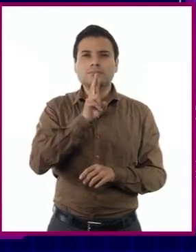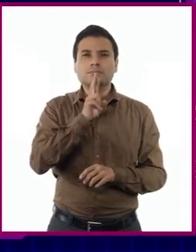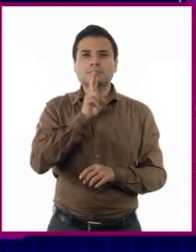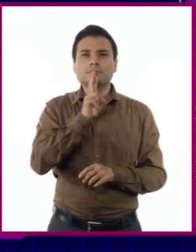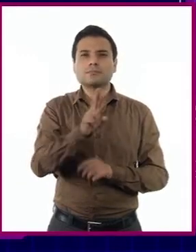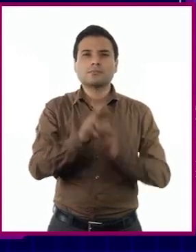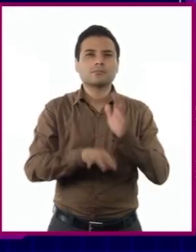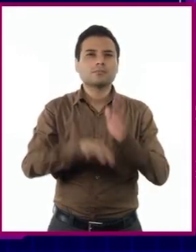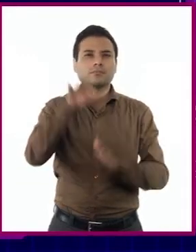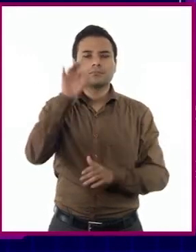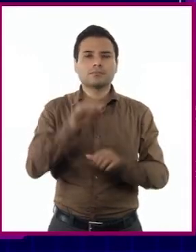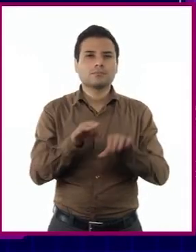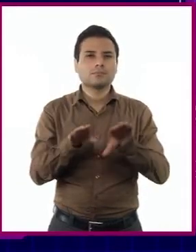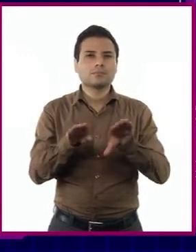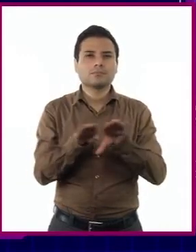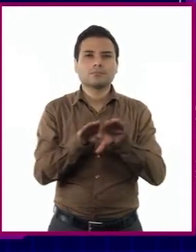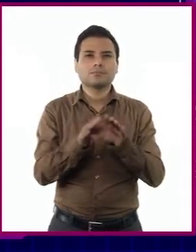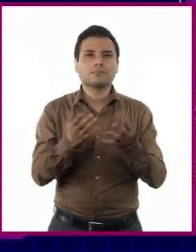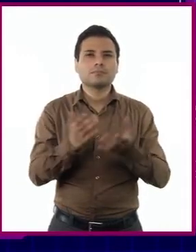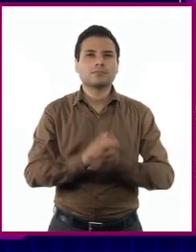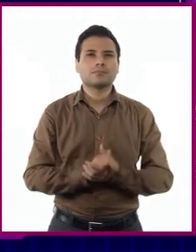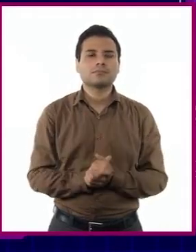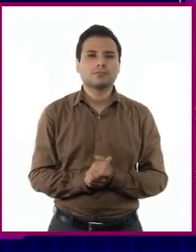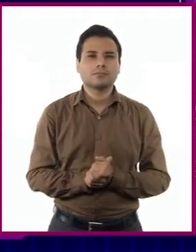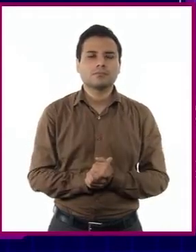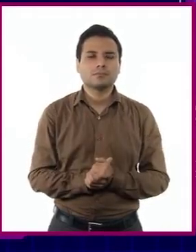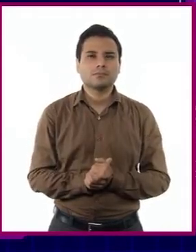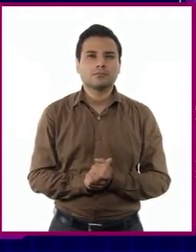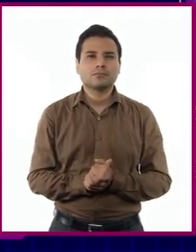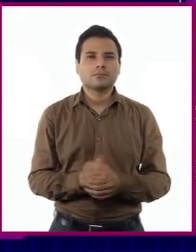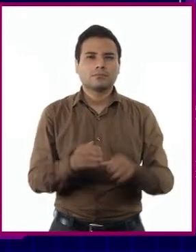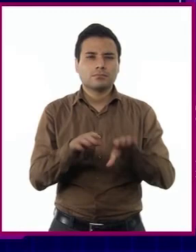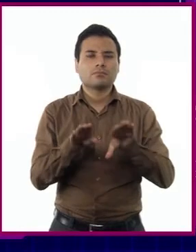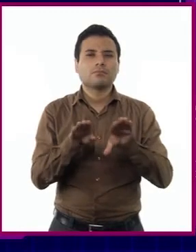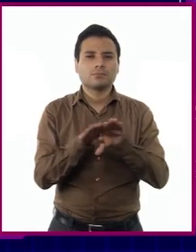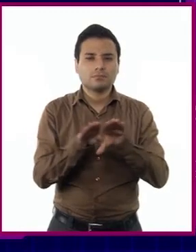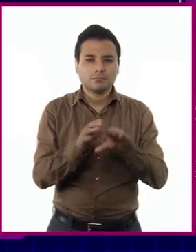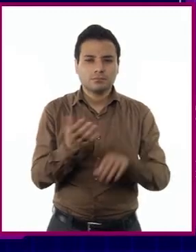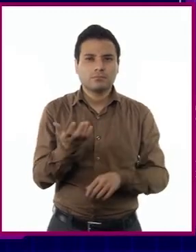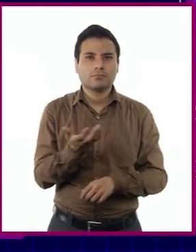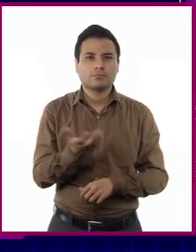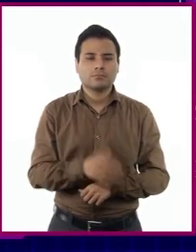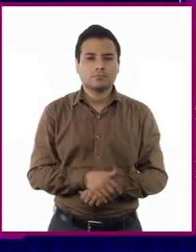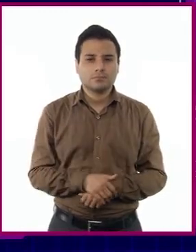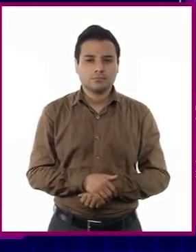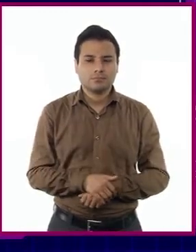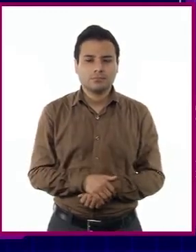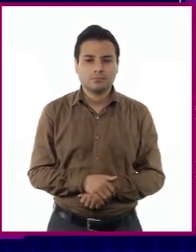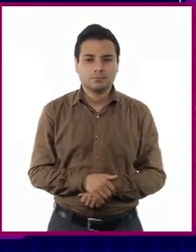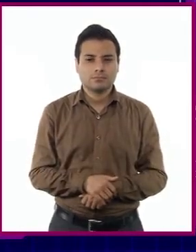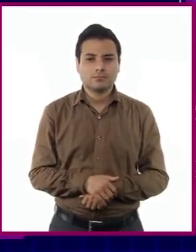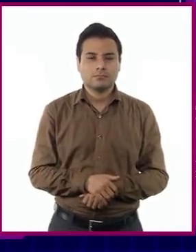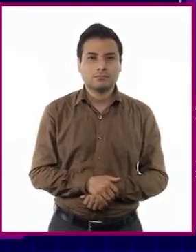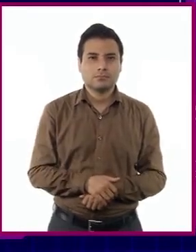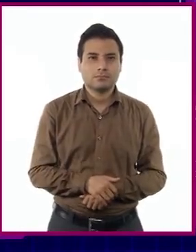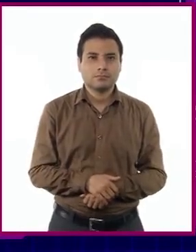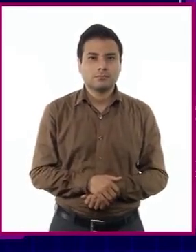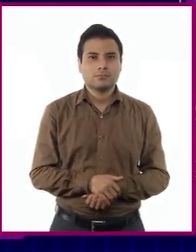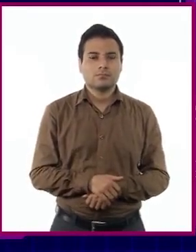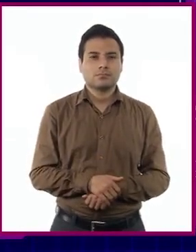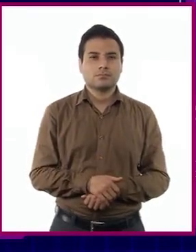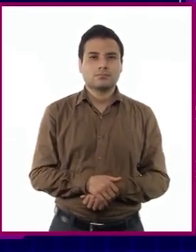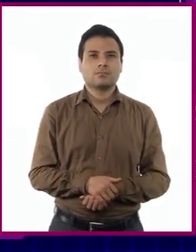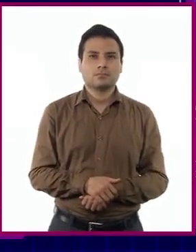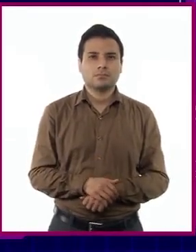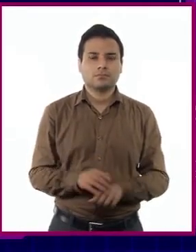tomando en cuenta el volumen del hueco entre el prisma recto y el cilindro así como la